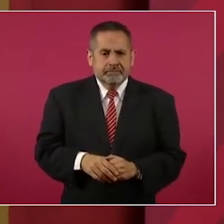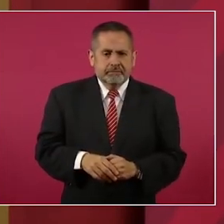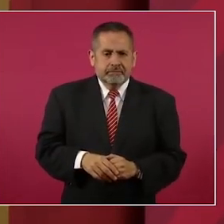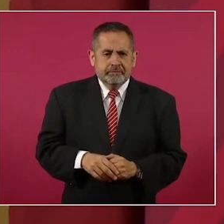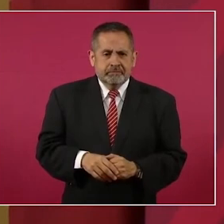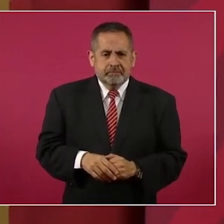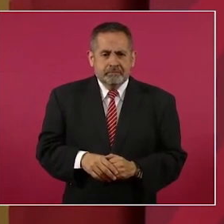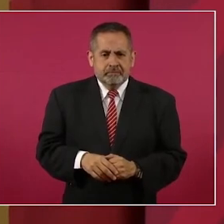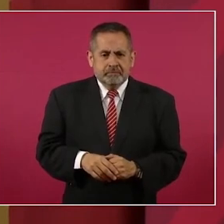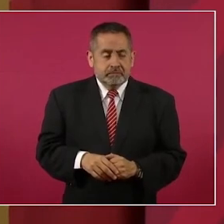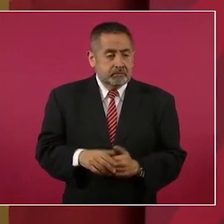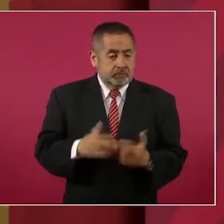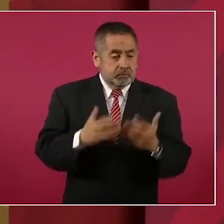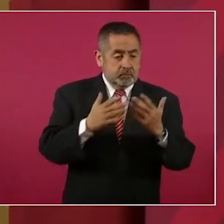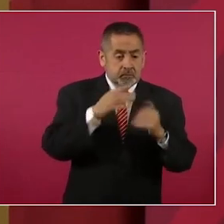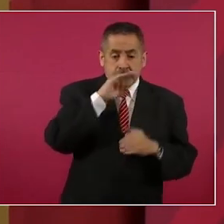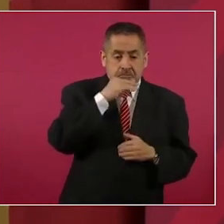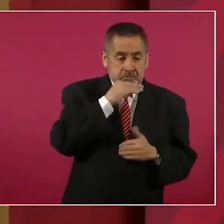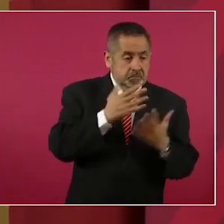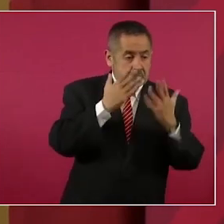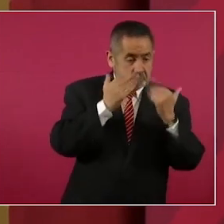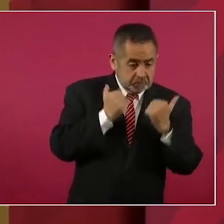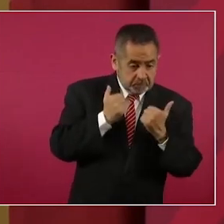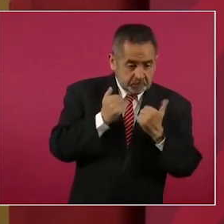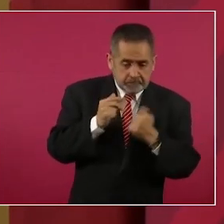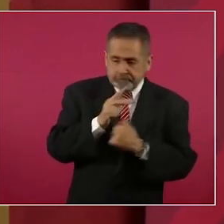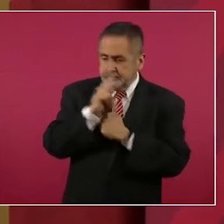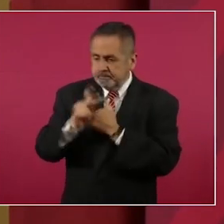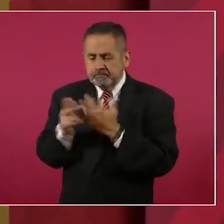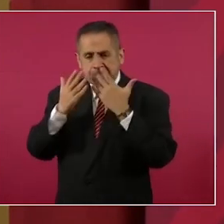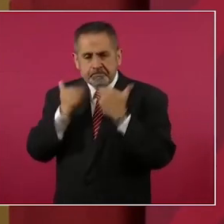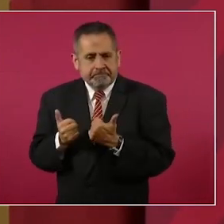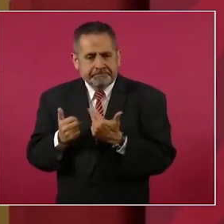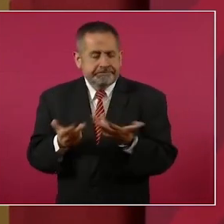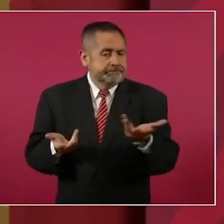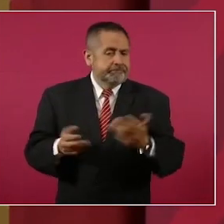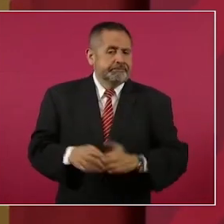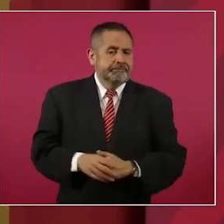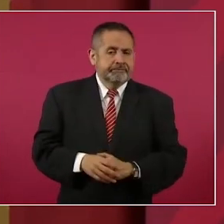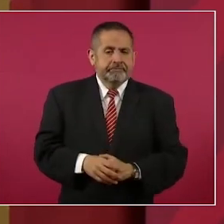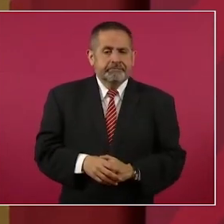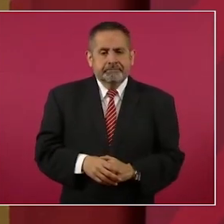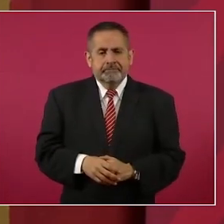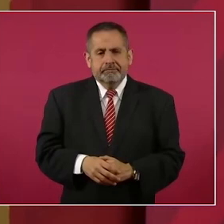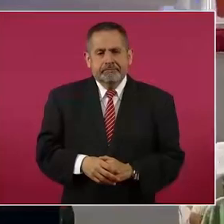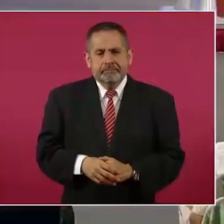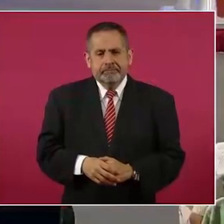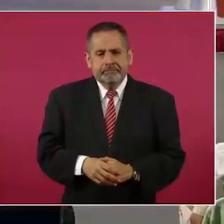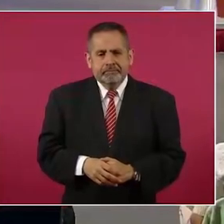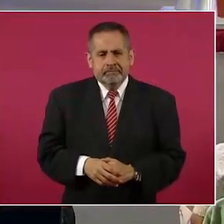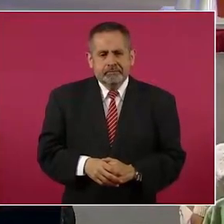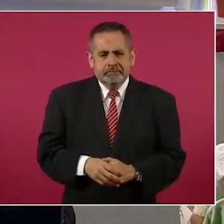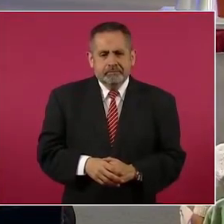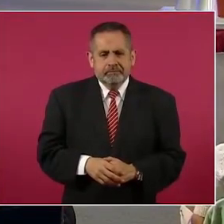Sin maíz no hay país. Así es. Y también la pesca. Entonces,